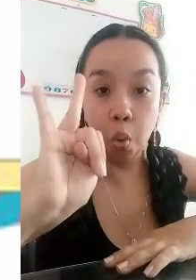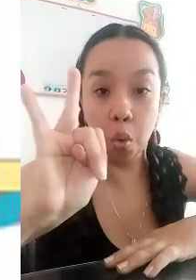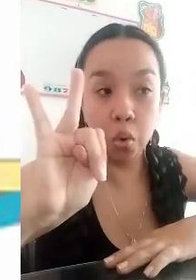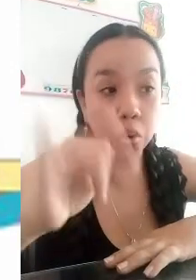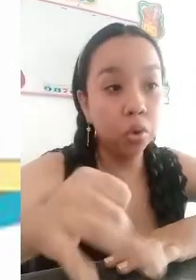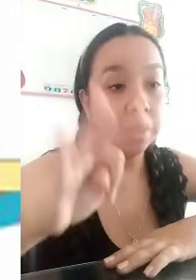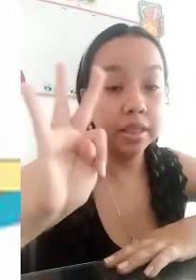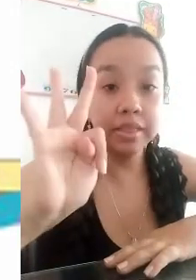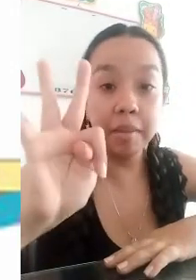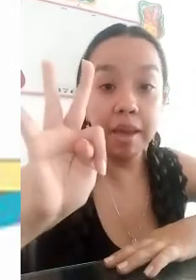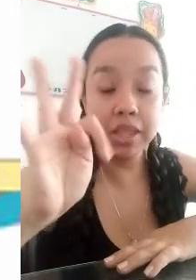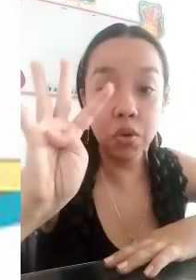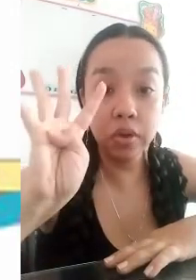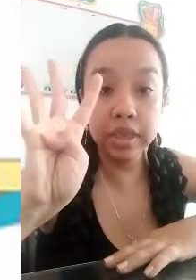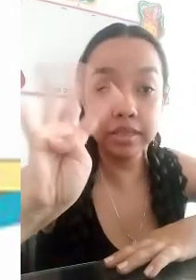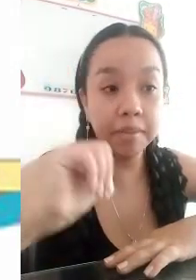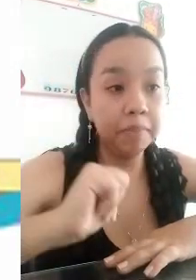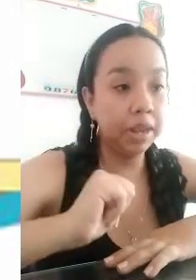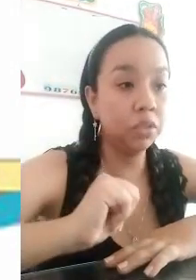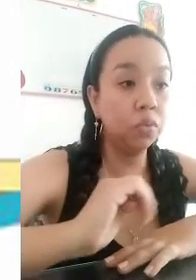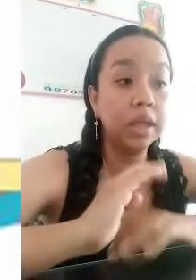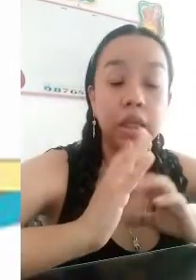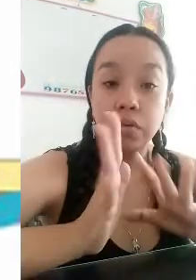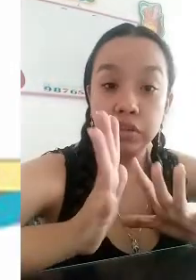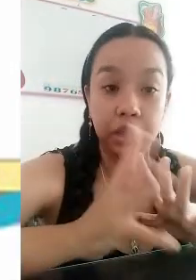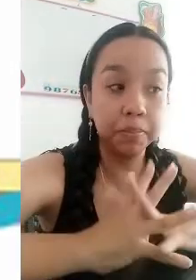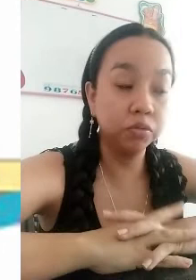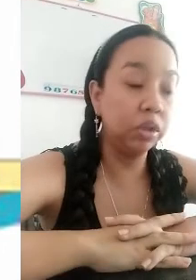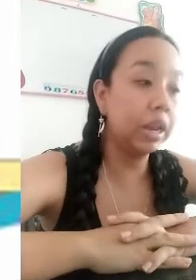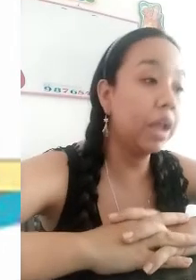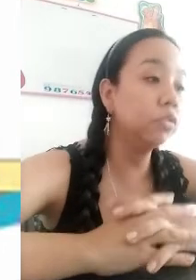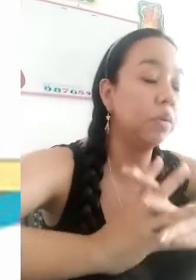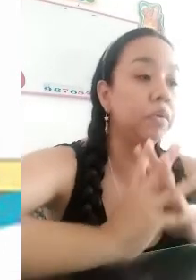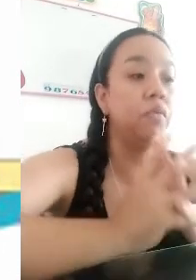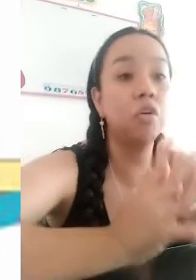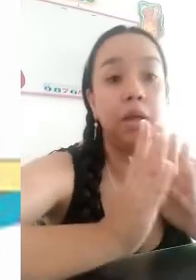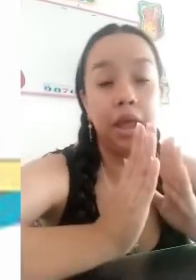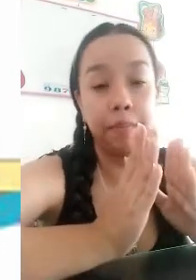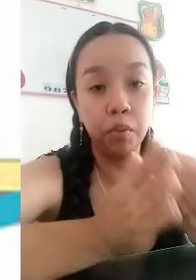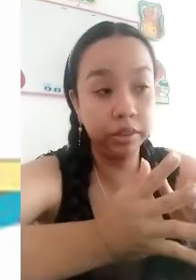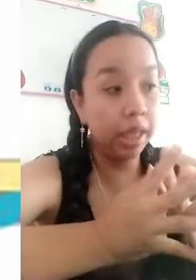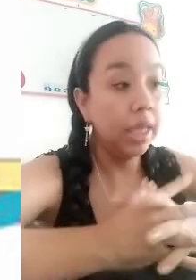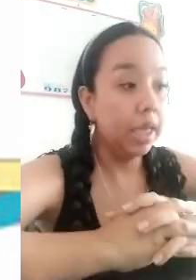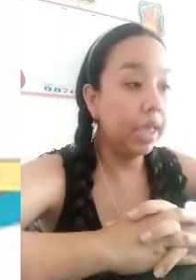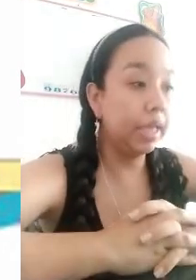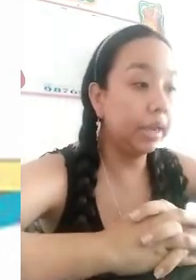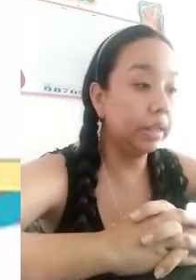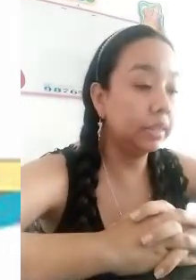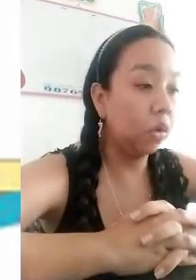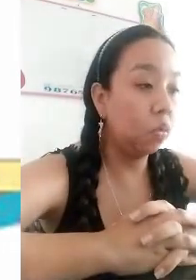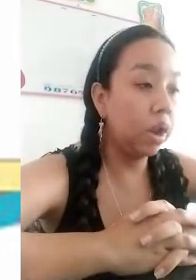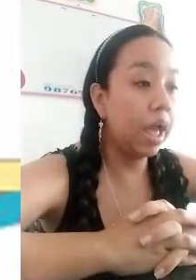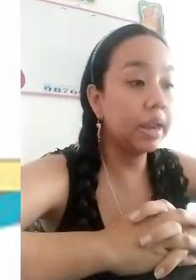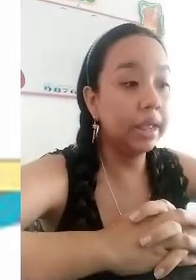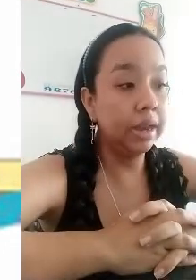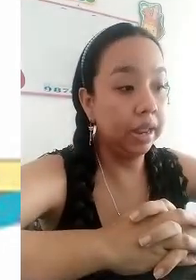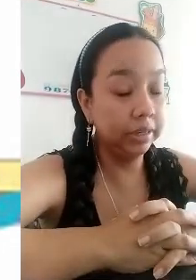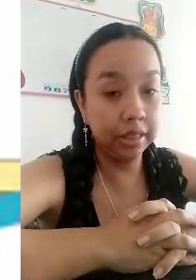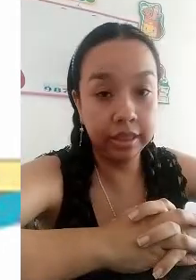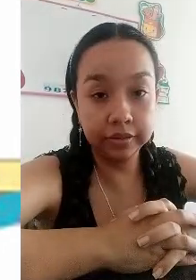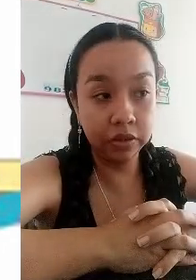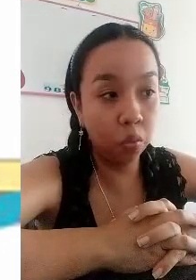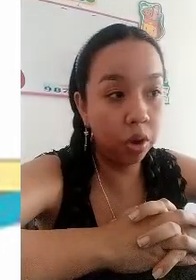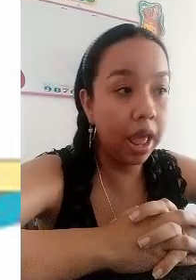forma, color, tamaño y temperatura. Y hay unos ejemplos muy claros. Por ejemplo, forma, la puerta rectangular,